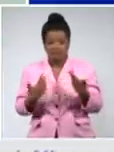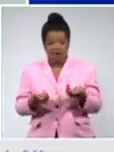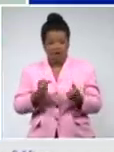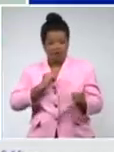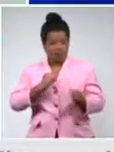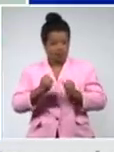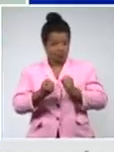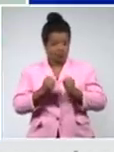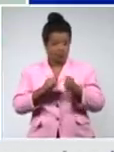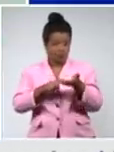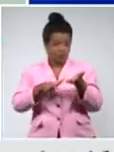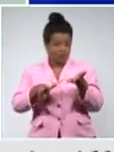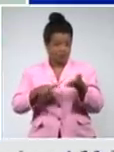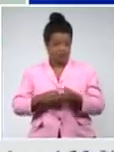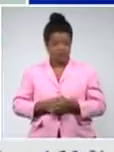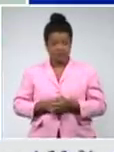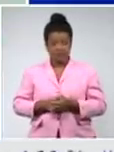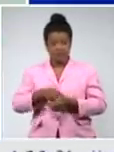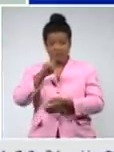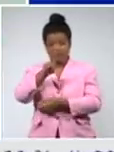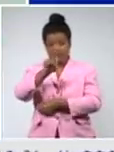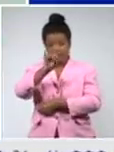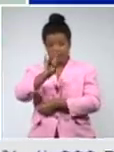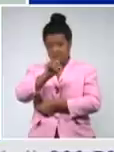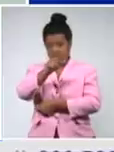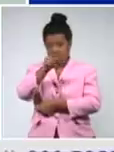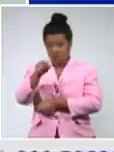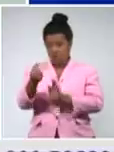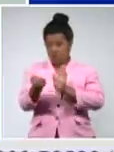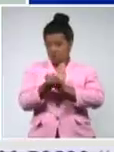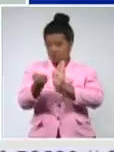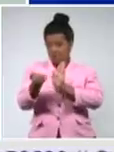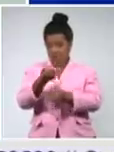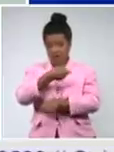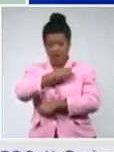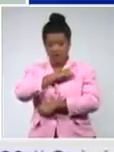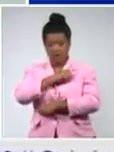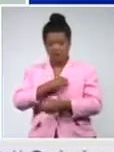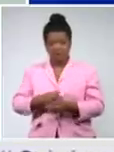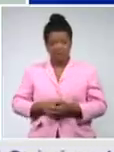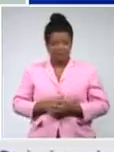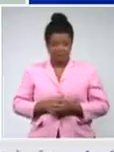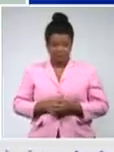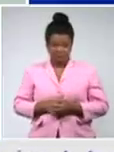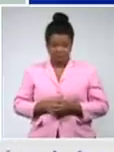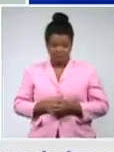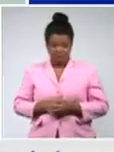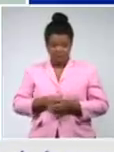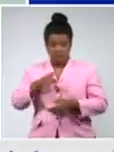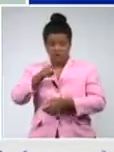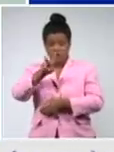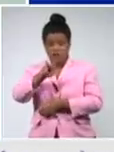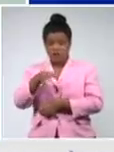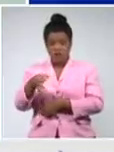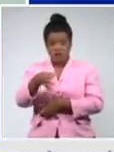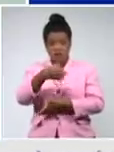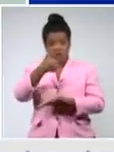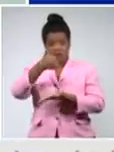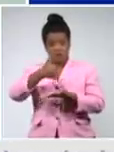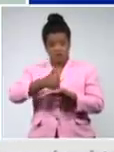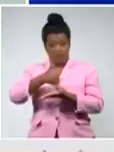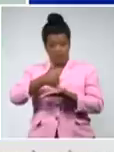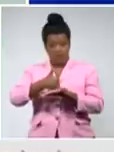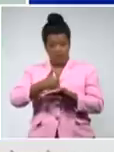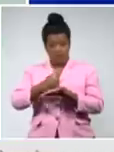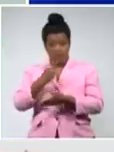controlado. 17 casos confirmados en el día de ayer, 12 en el municipio cabecera, 3